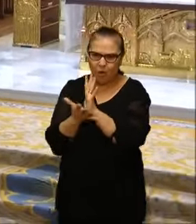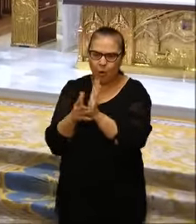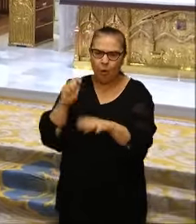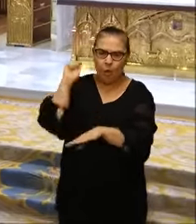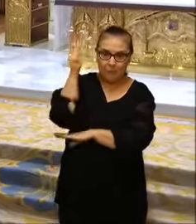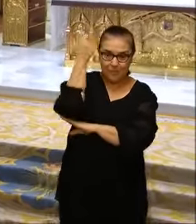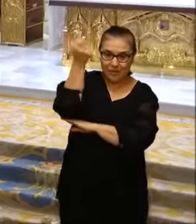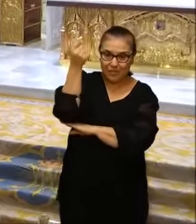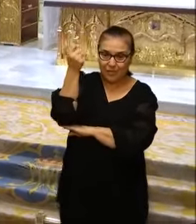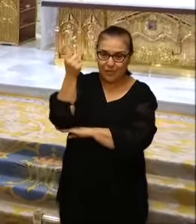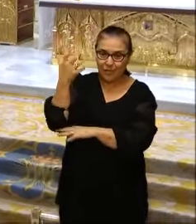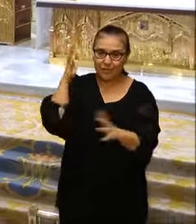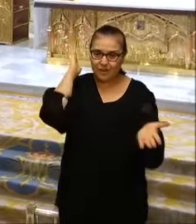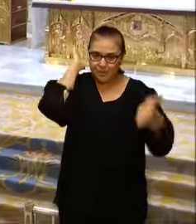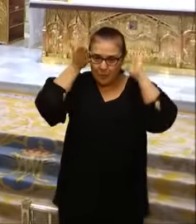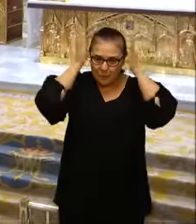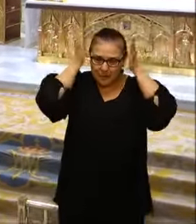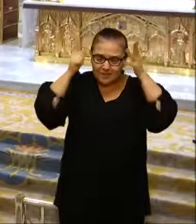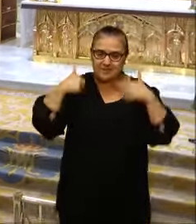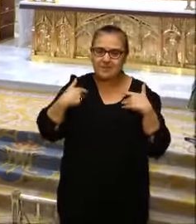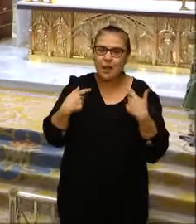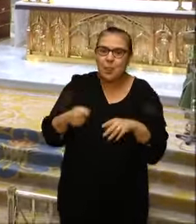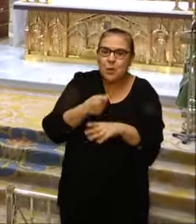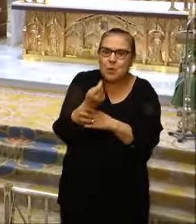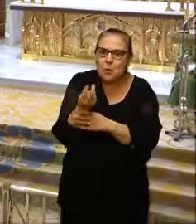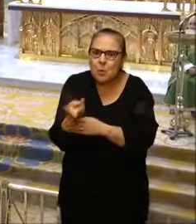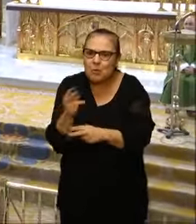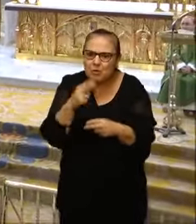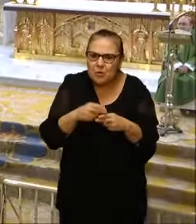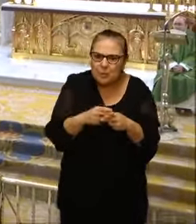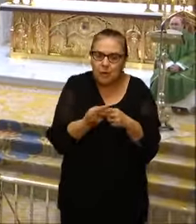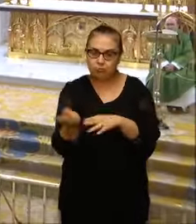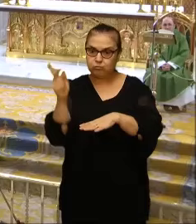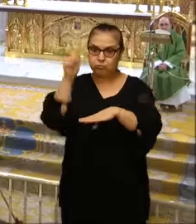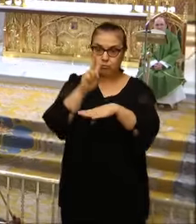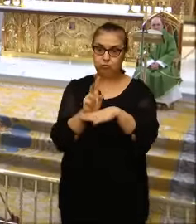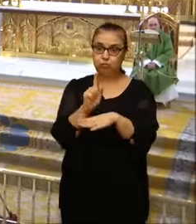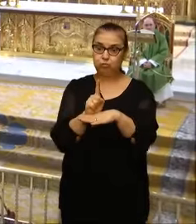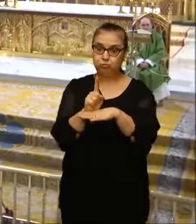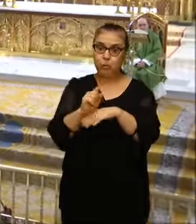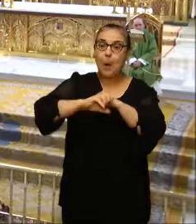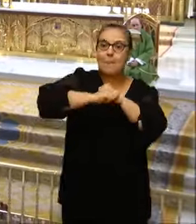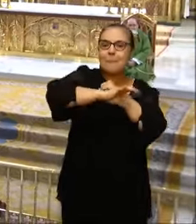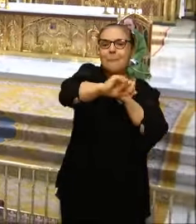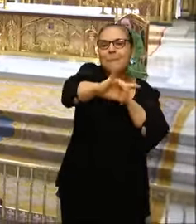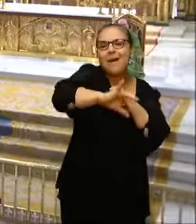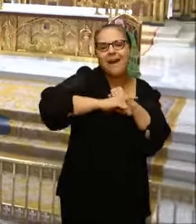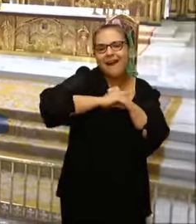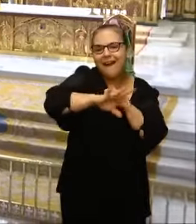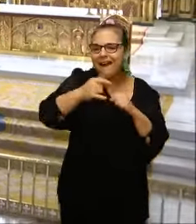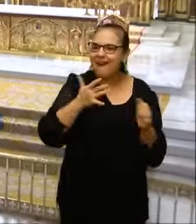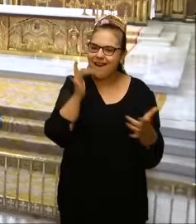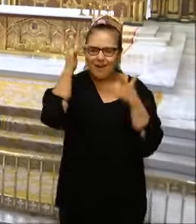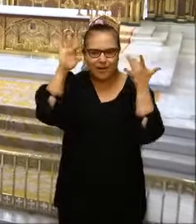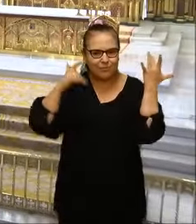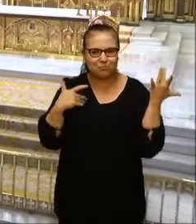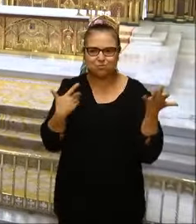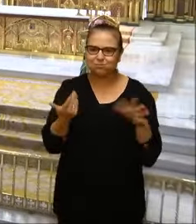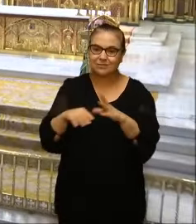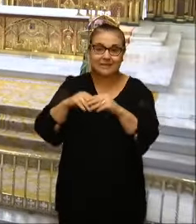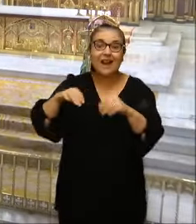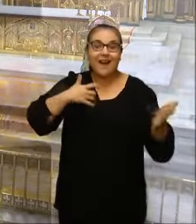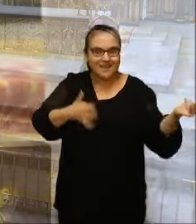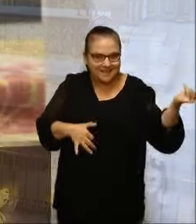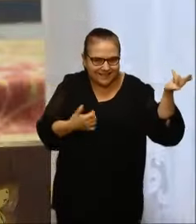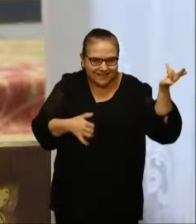su imagen y del número de su nombre, estaban de pie sobre el mar cristalino. Tenían en la mano